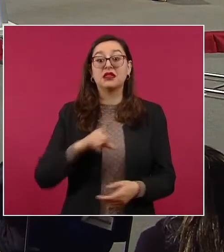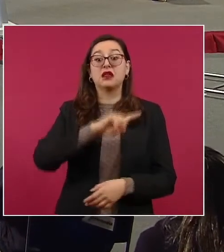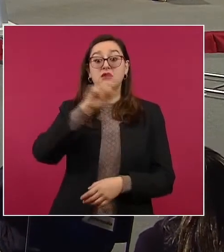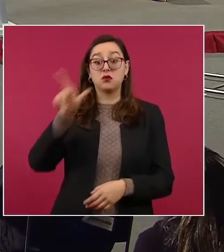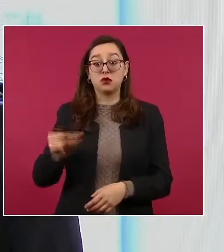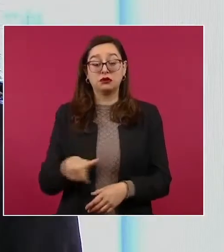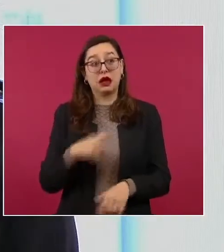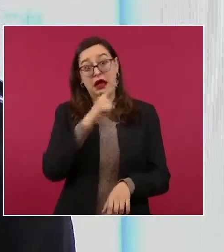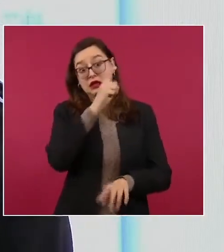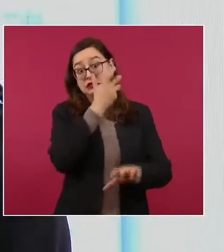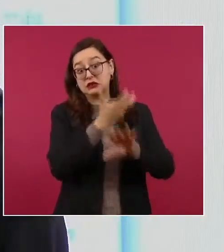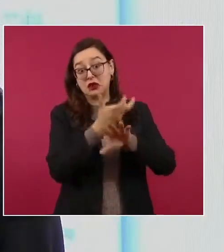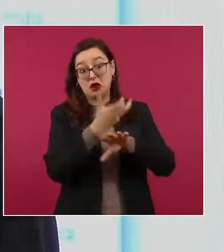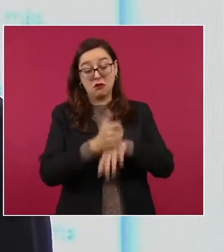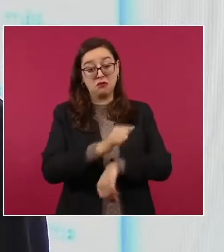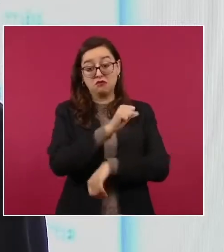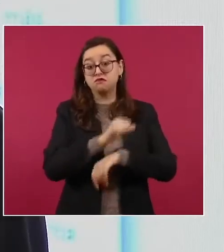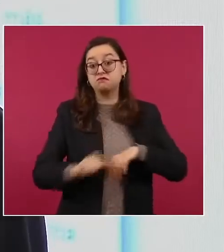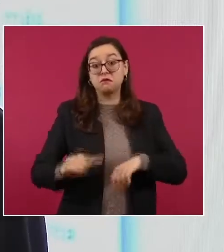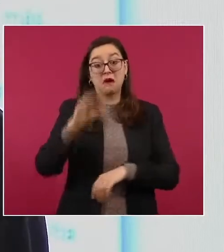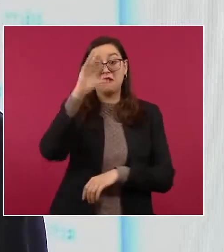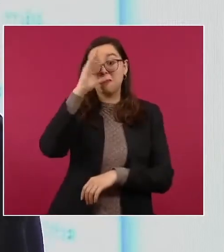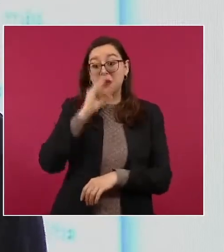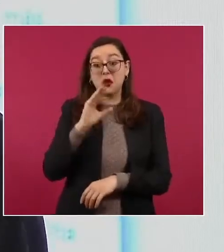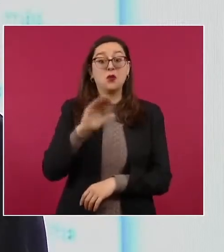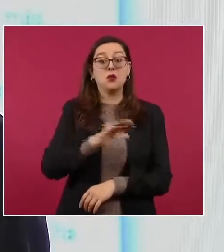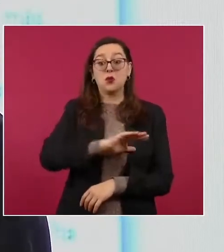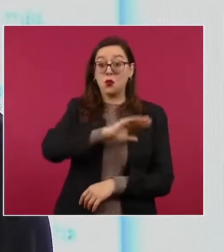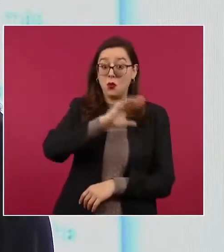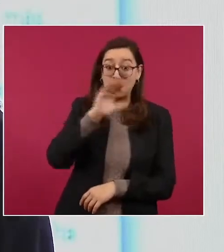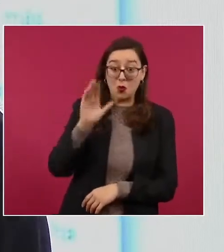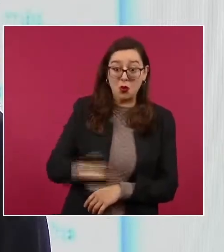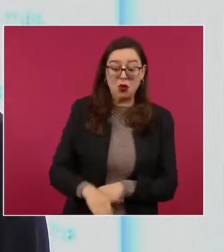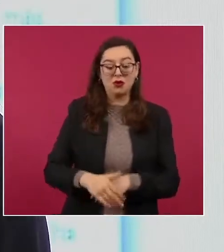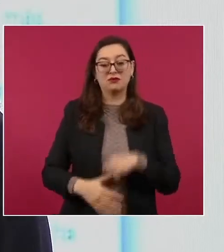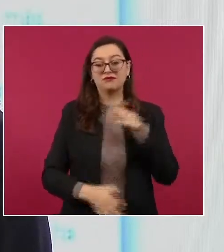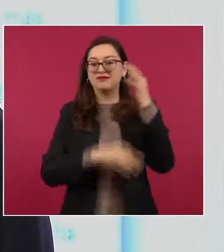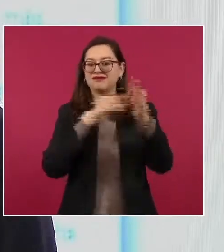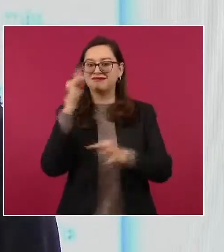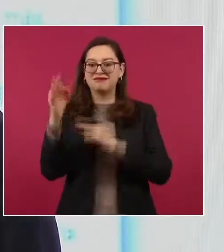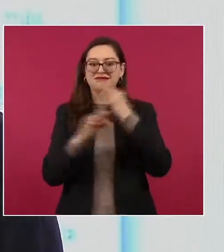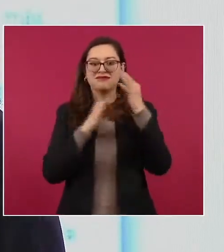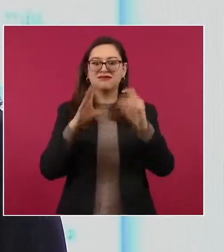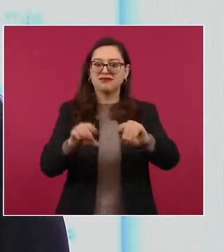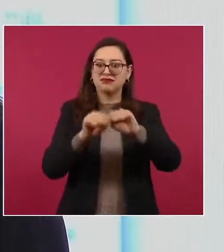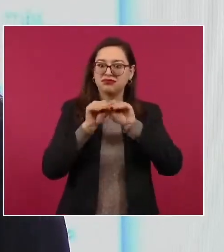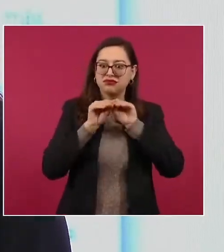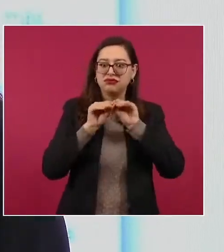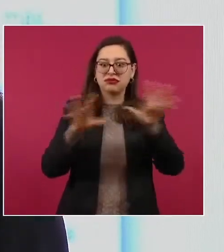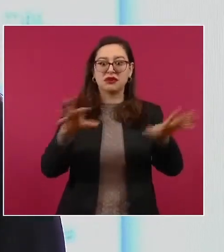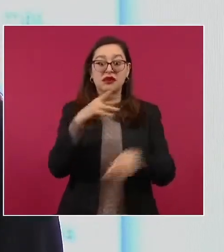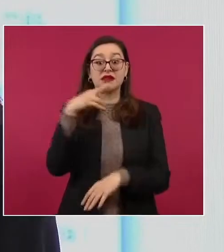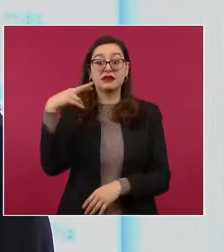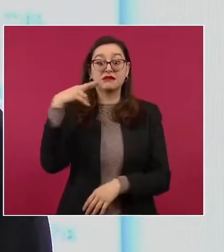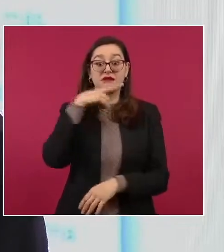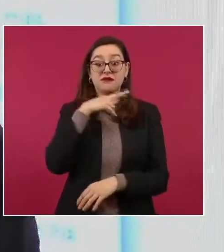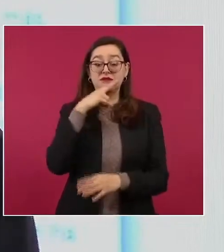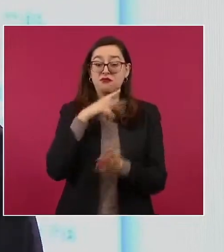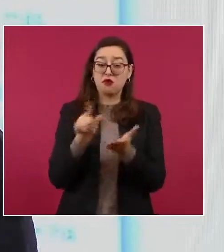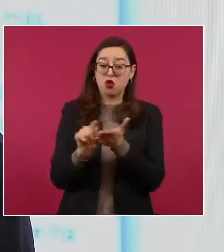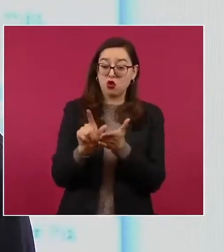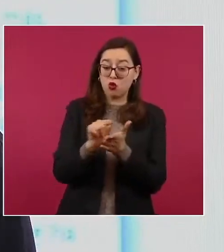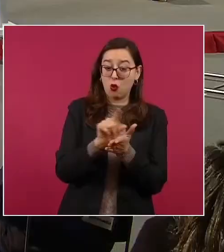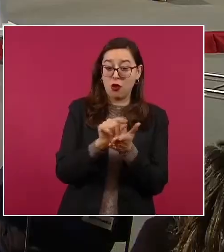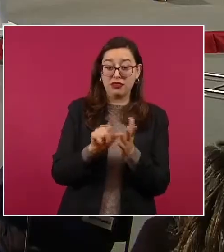causa de una operación realizada. El rumor escaló tanto que se hizo tendencia nacional en Twitter por